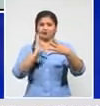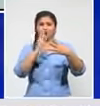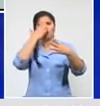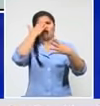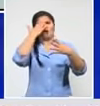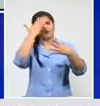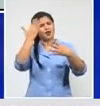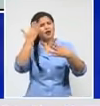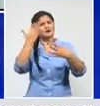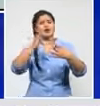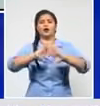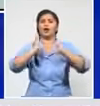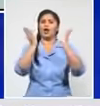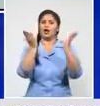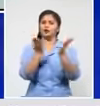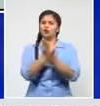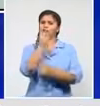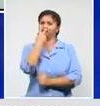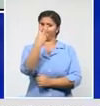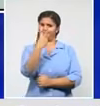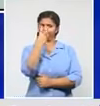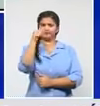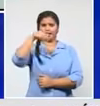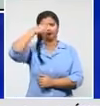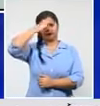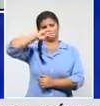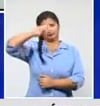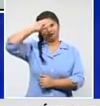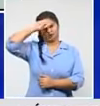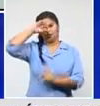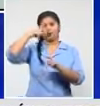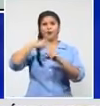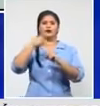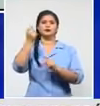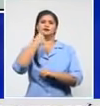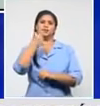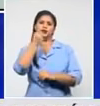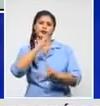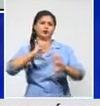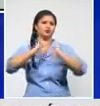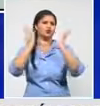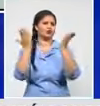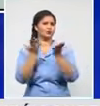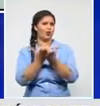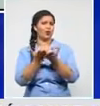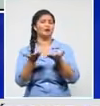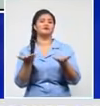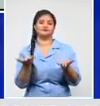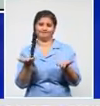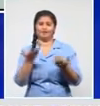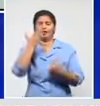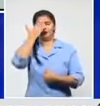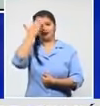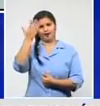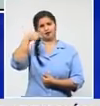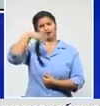los protocolos de atención y los protocolos de tratamiento de los pacientes. Pues en el mundo